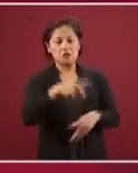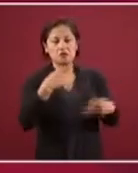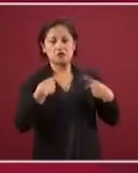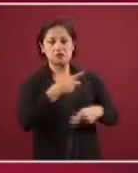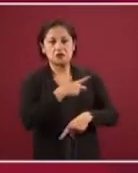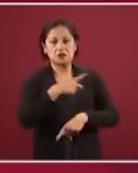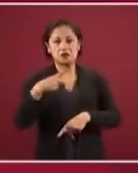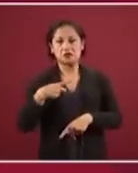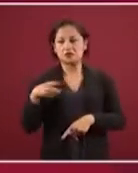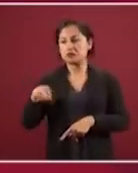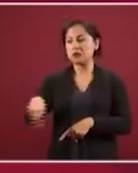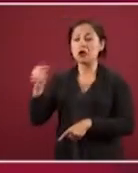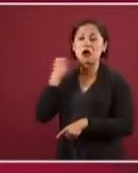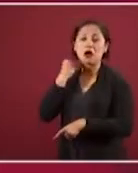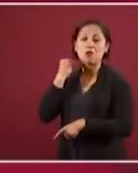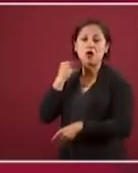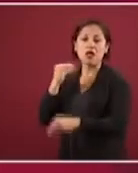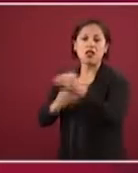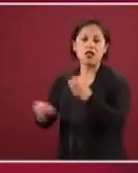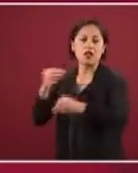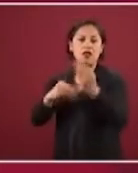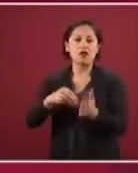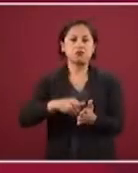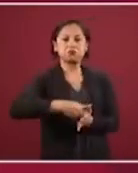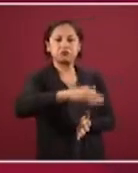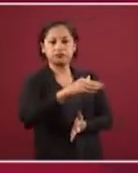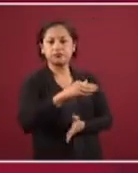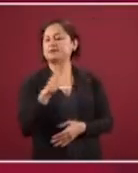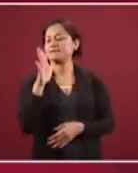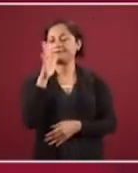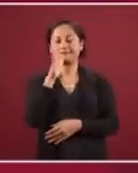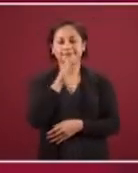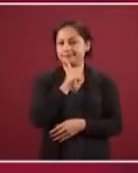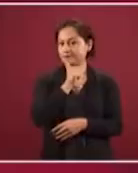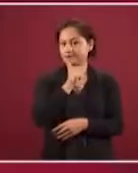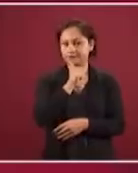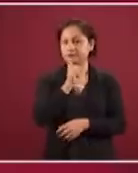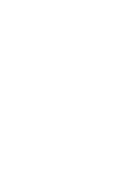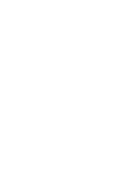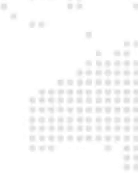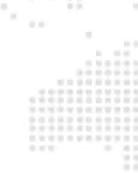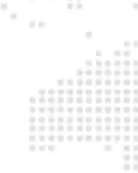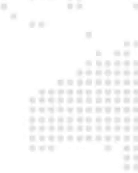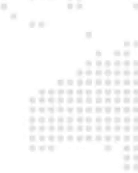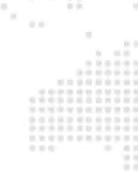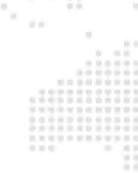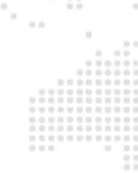y puedo probar que no se han llevado a cabo de esos desalojos